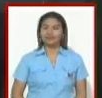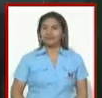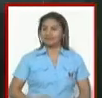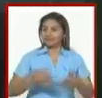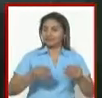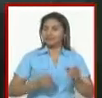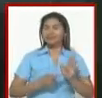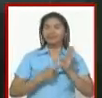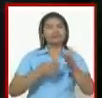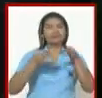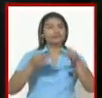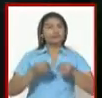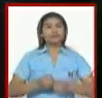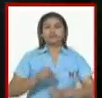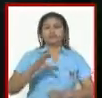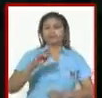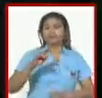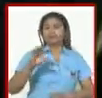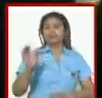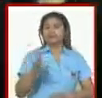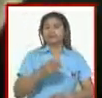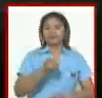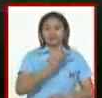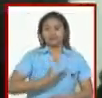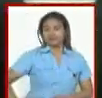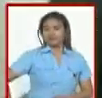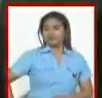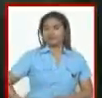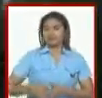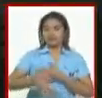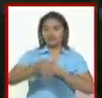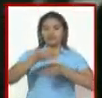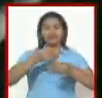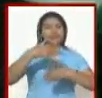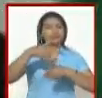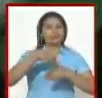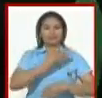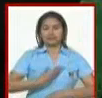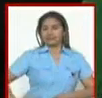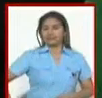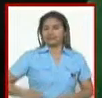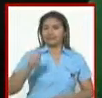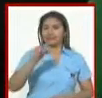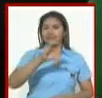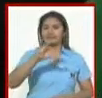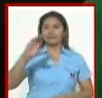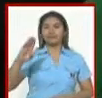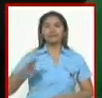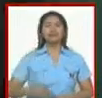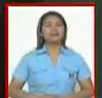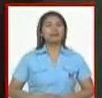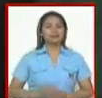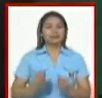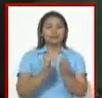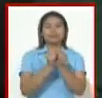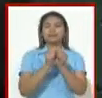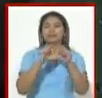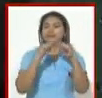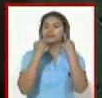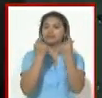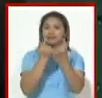oficialmente fue posesionado carlos jarry como presidente reelecto a la presidencia de la fase 6 junto a su